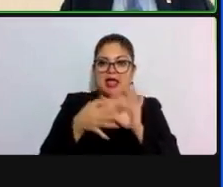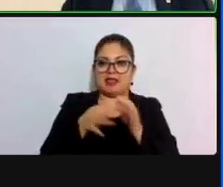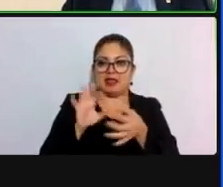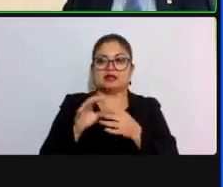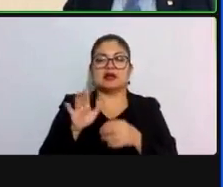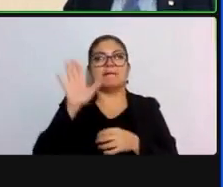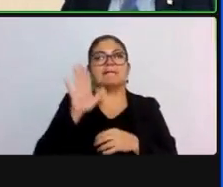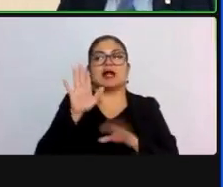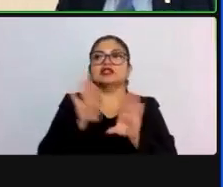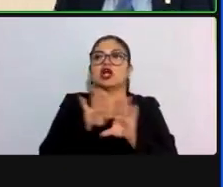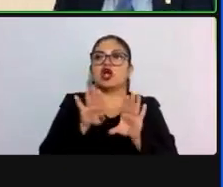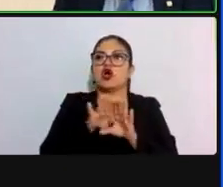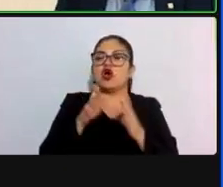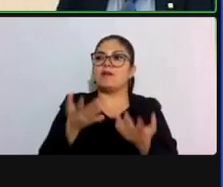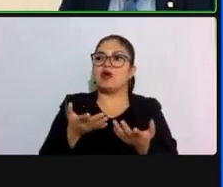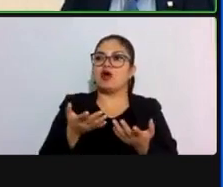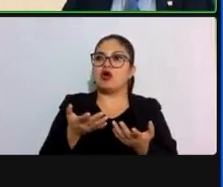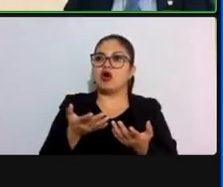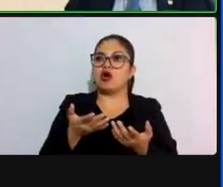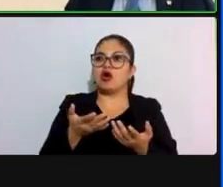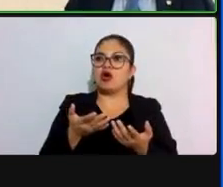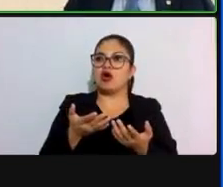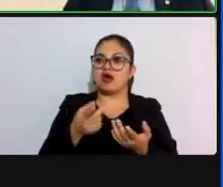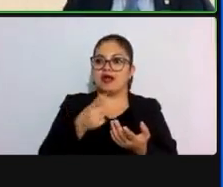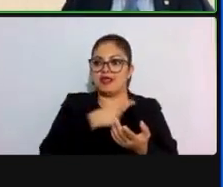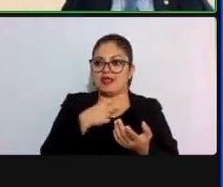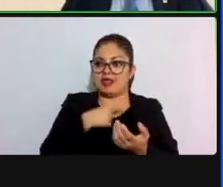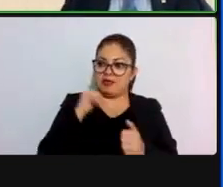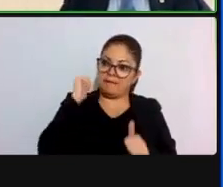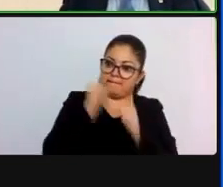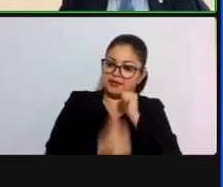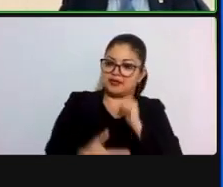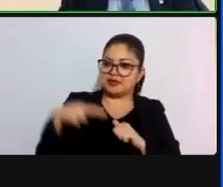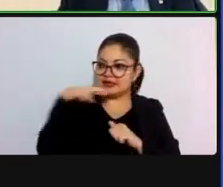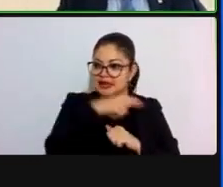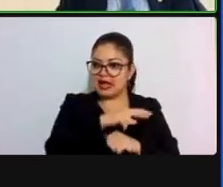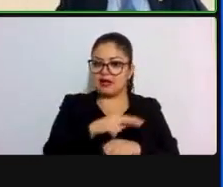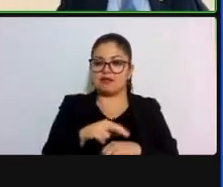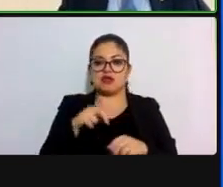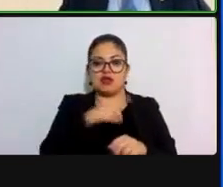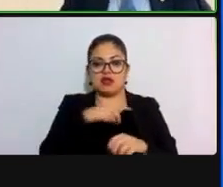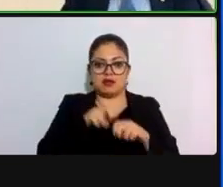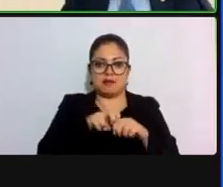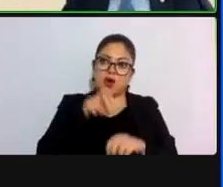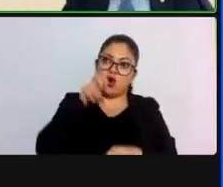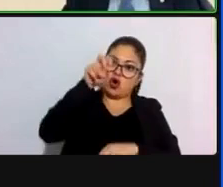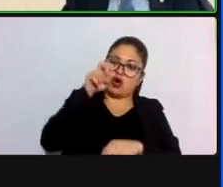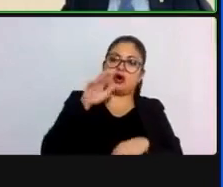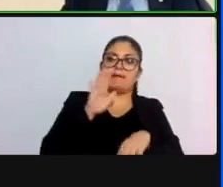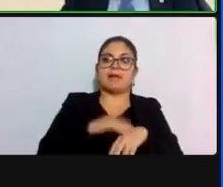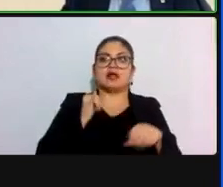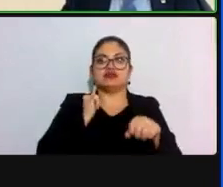tenían ser cada vez más rápidos, más alto, más lejos. El deporte es como ya dejó